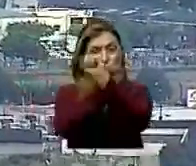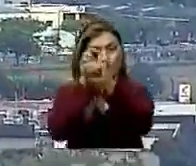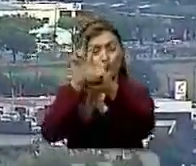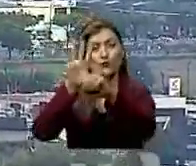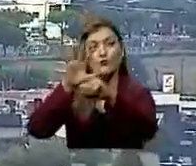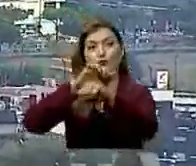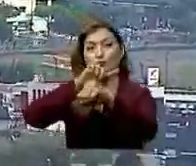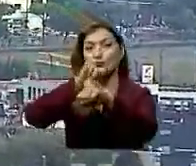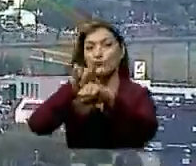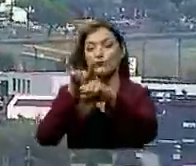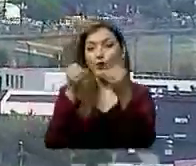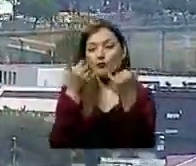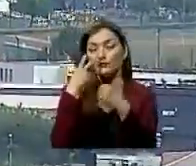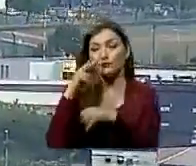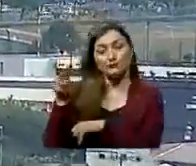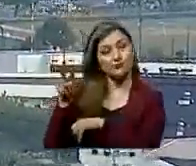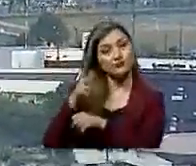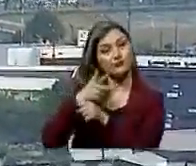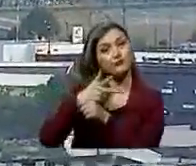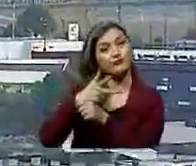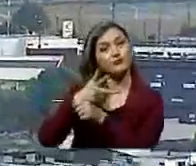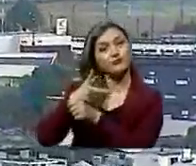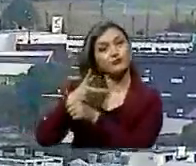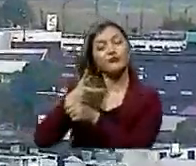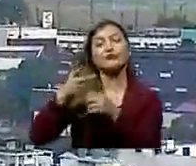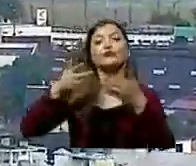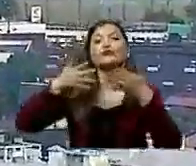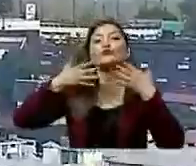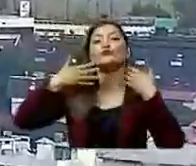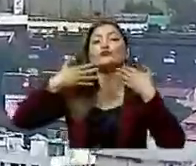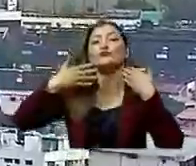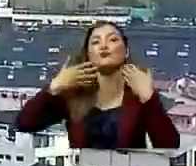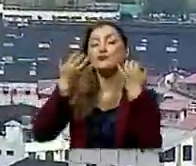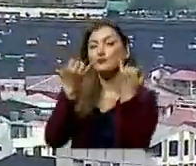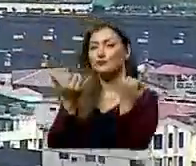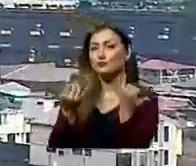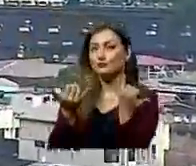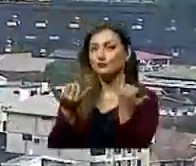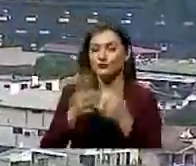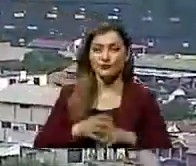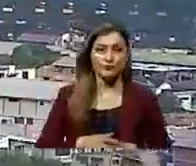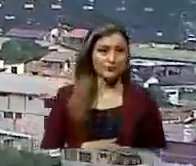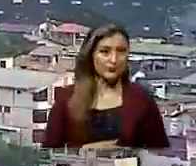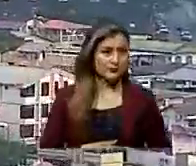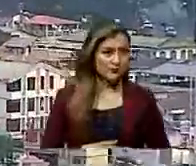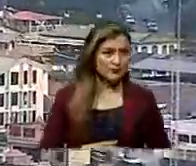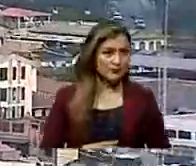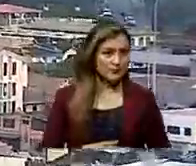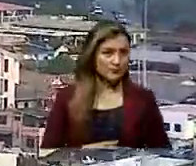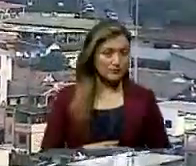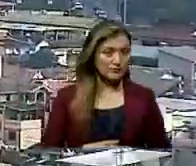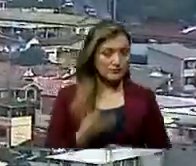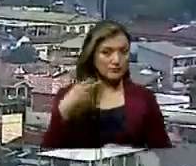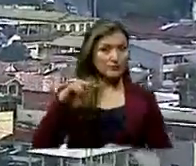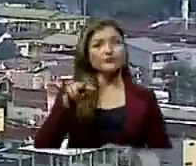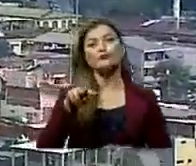mañana estamos viendo una amplia imagen de guayaquil asín luce a esta hora a propósito de esta imagen contarles